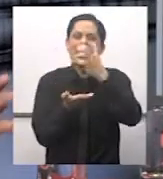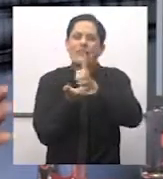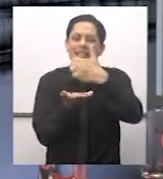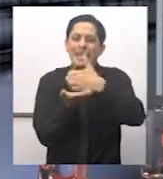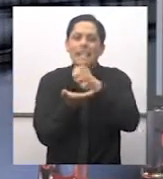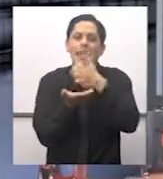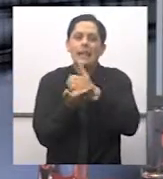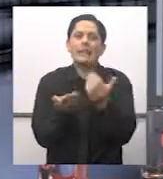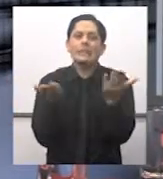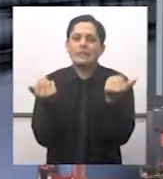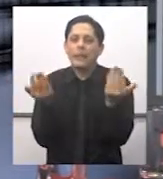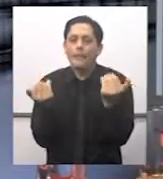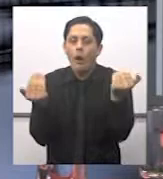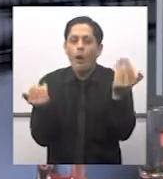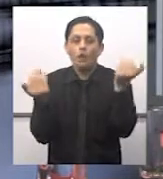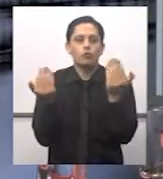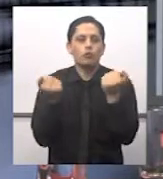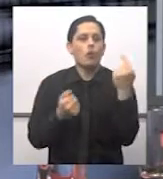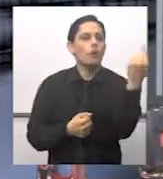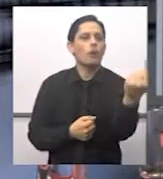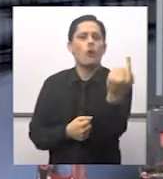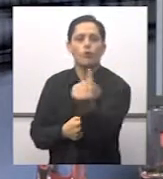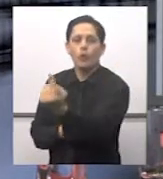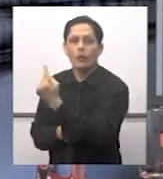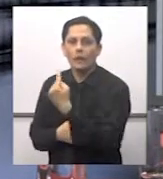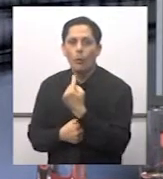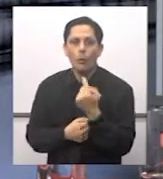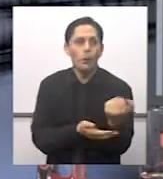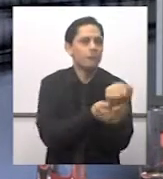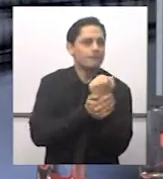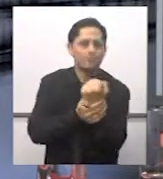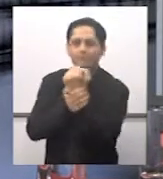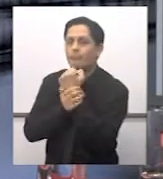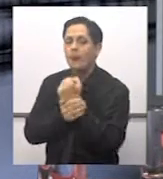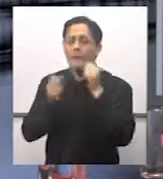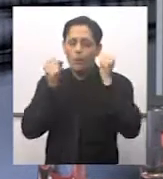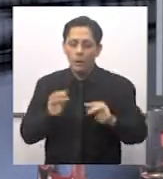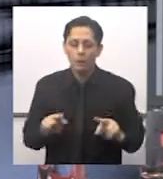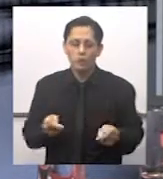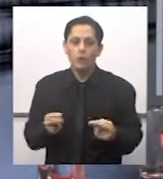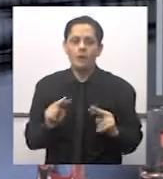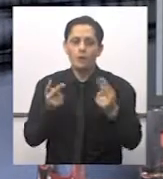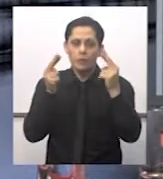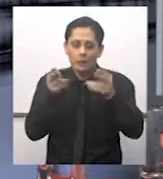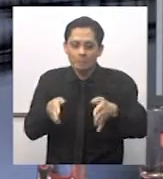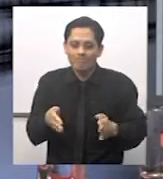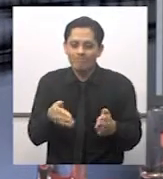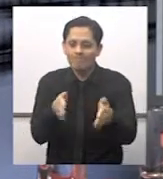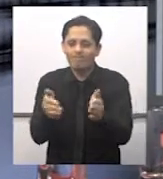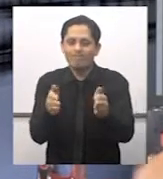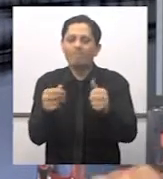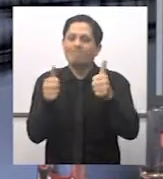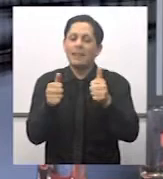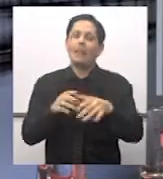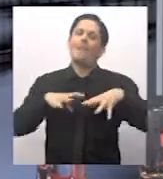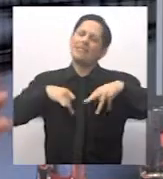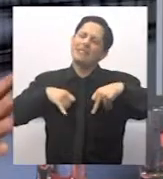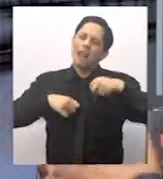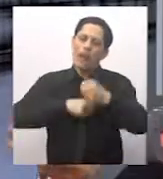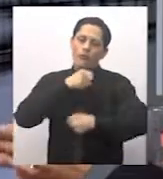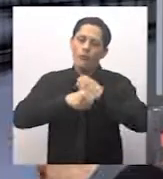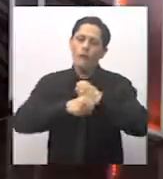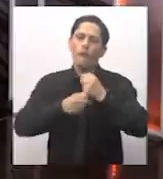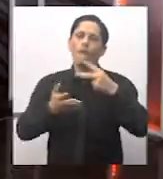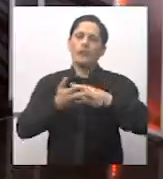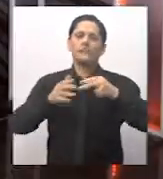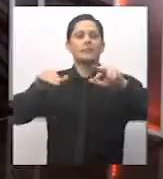Así que con eso, desearles a todos un muy feliz año 2019 en conjunto con sus familias, que lo disfruten mucho. Y a